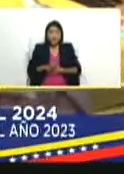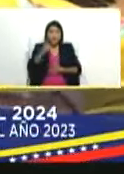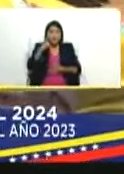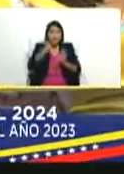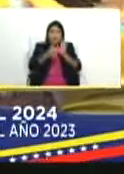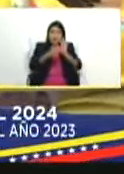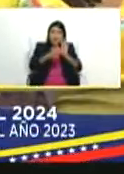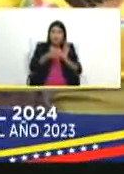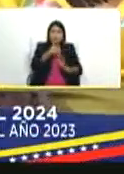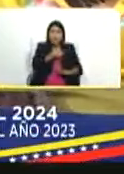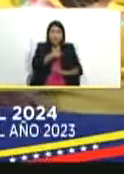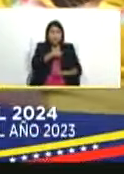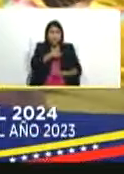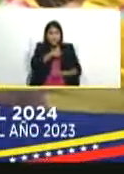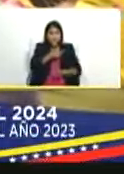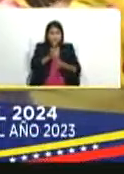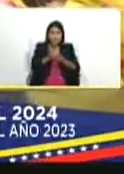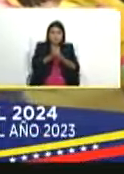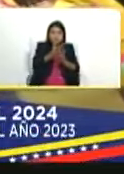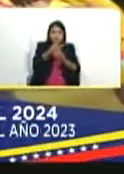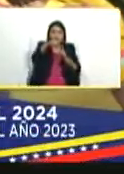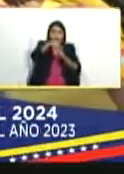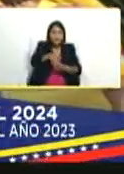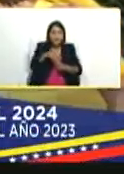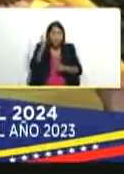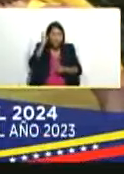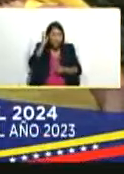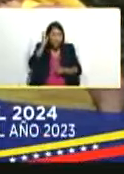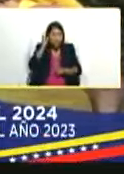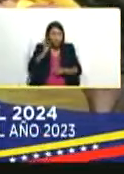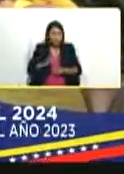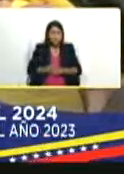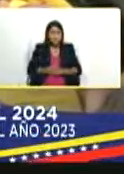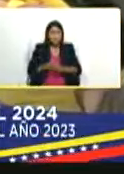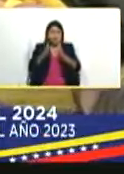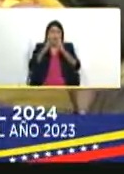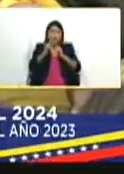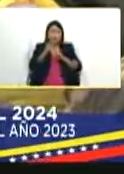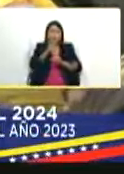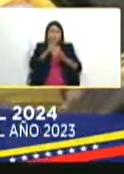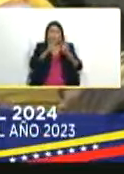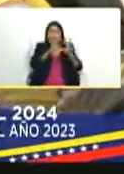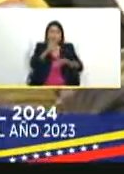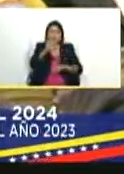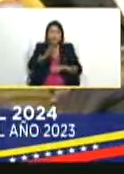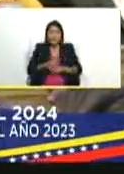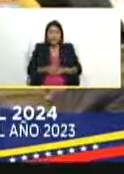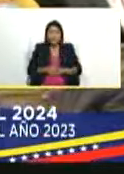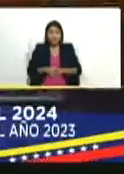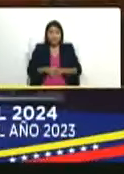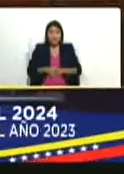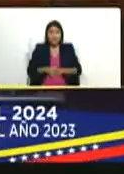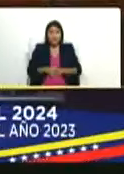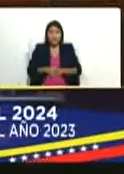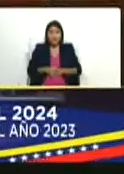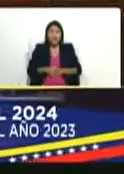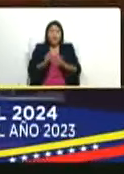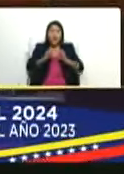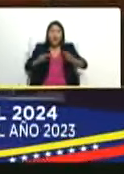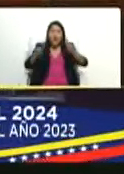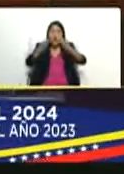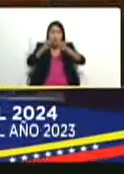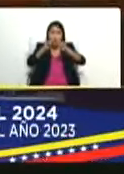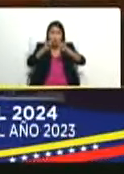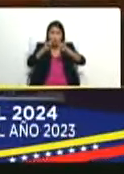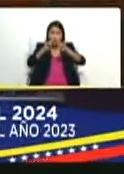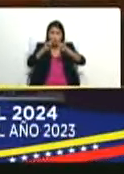la Eliminación de la Discriminación contra la Mujer en su sesión número 85, en la sede de la Organización de las Naciones Unidas